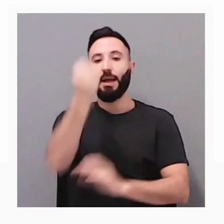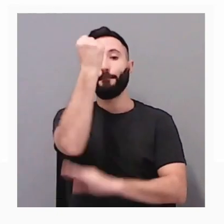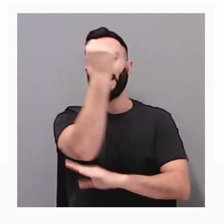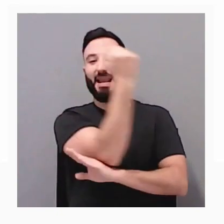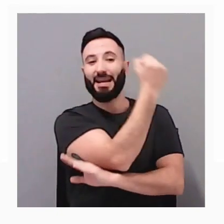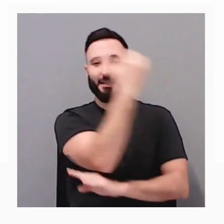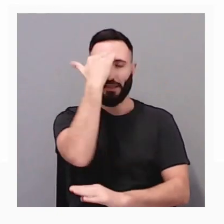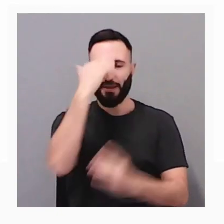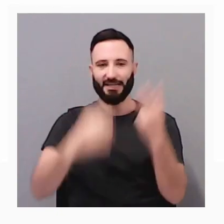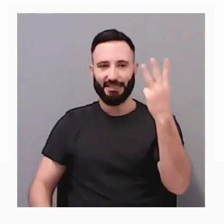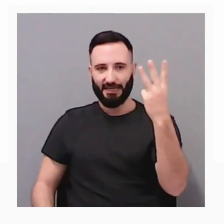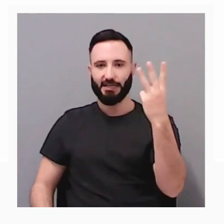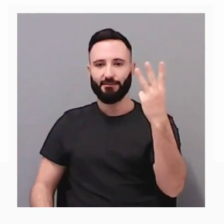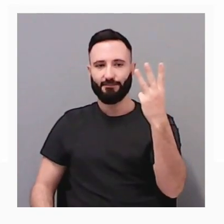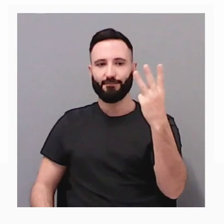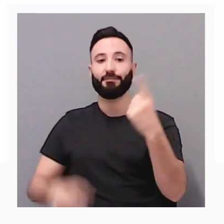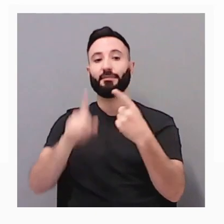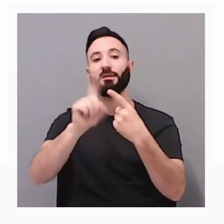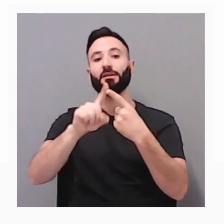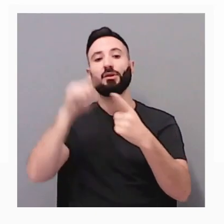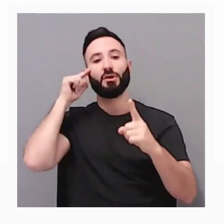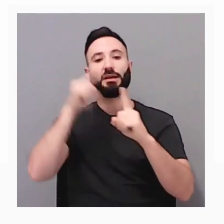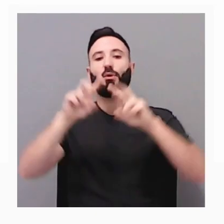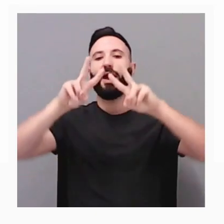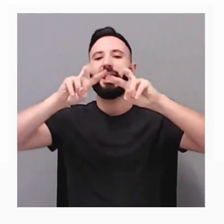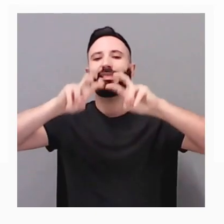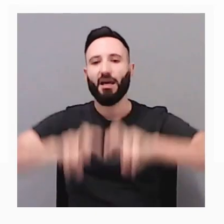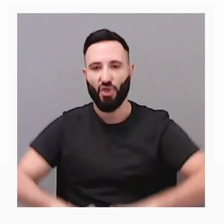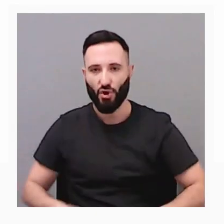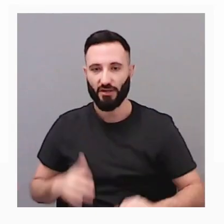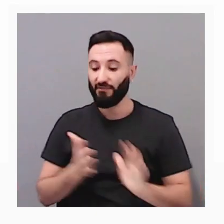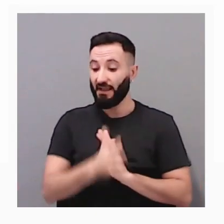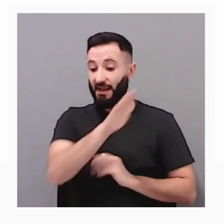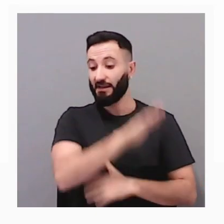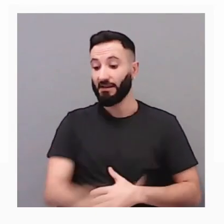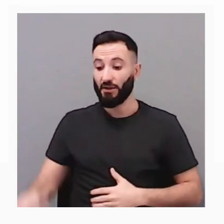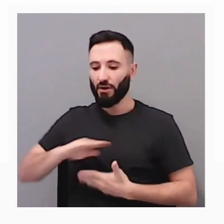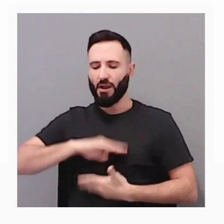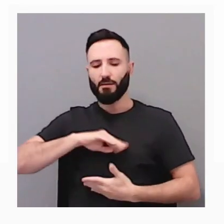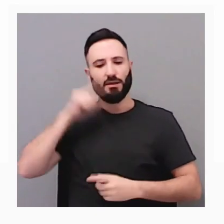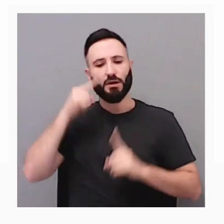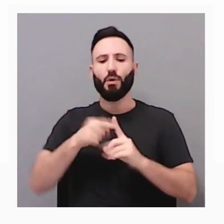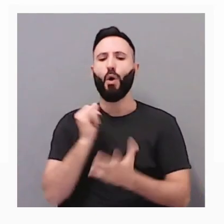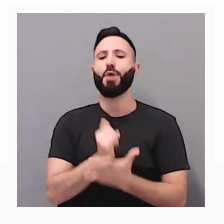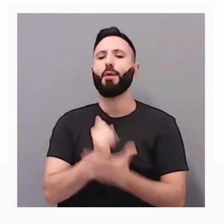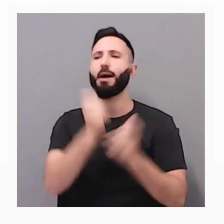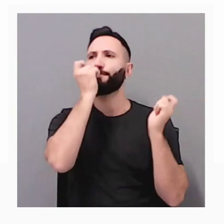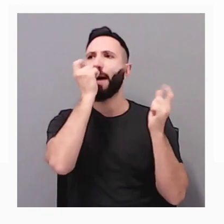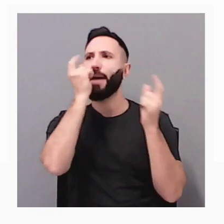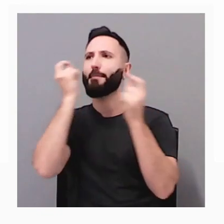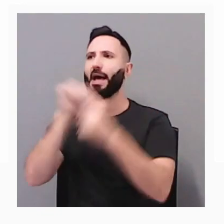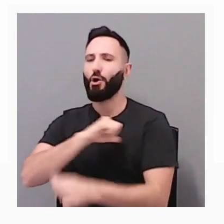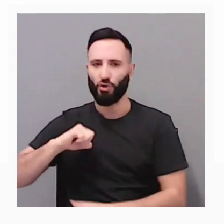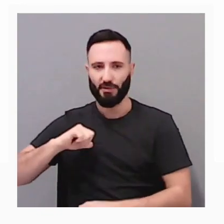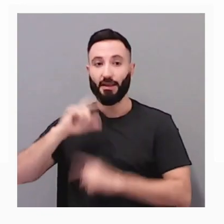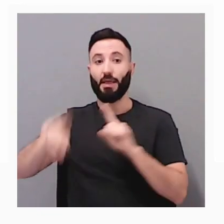principales. Lo que hacemos está basado en la indagación. Los niños tienen que ser capaces, como decías, de experimentar, de descubrir por sí mismos y